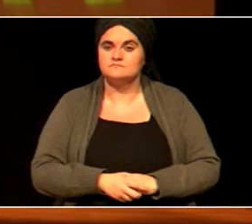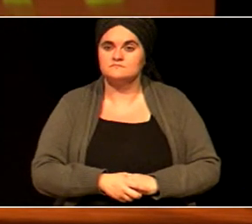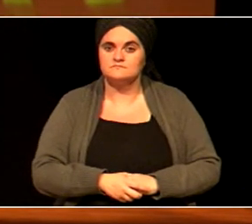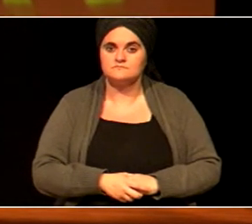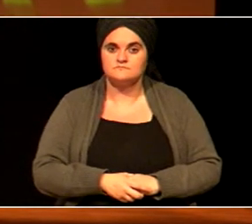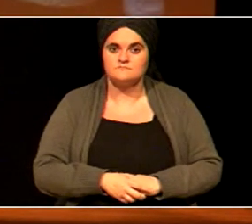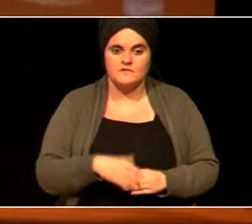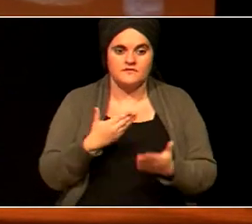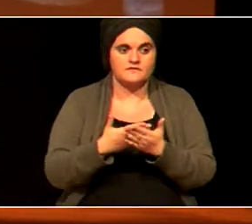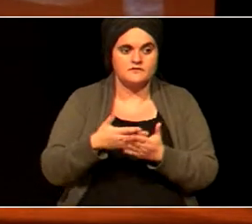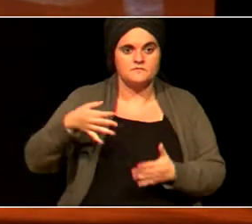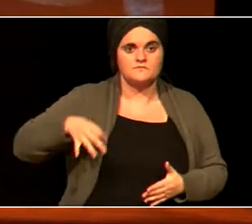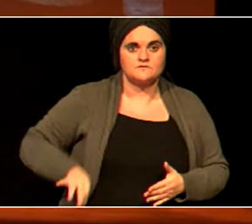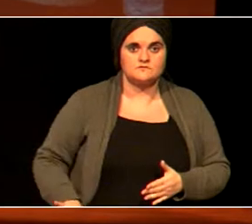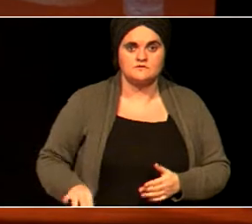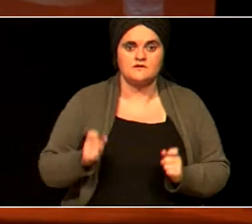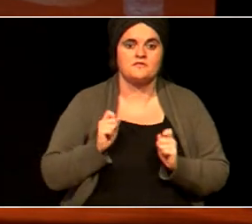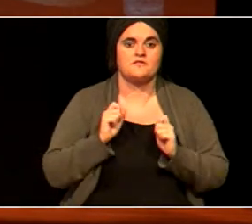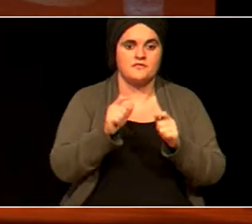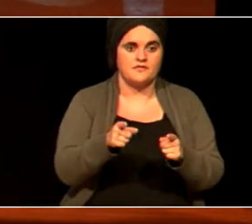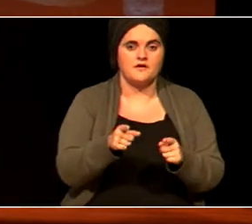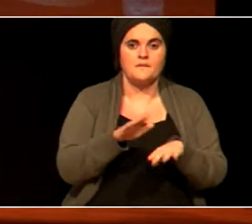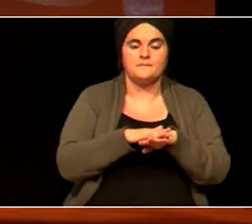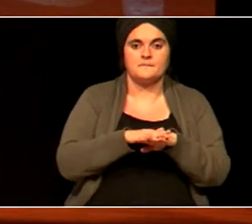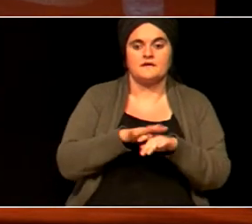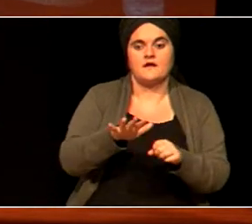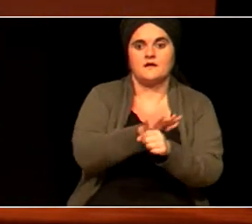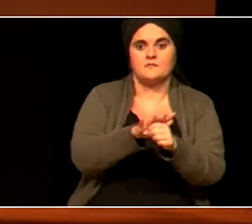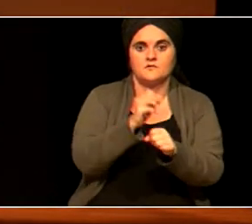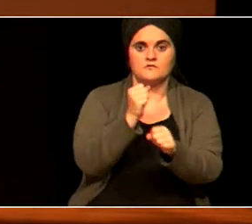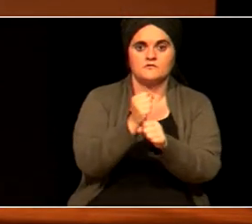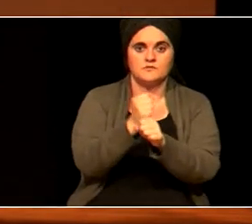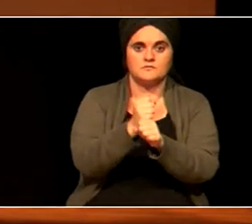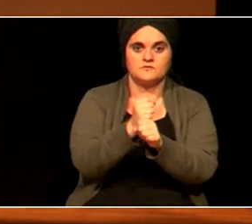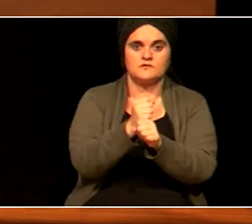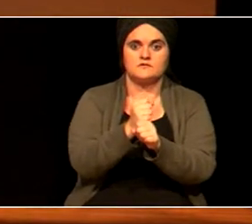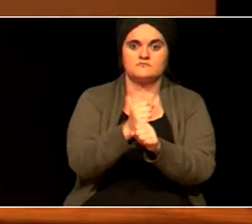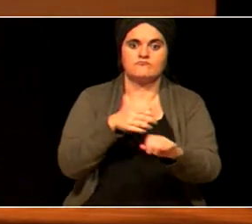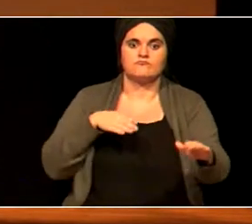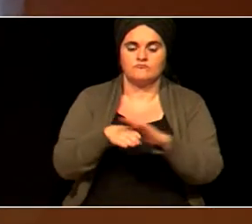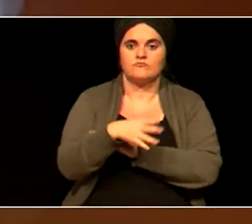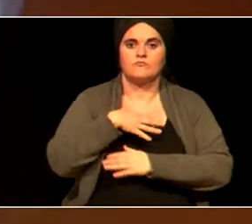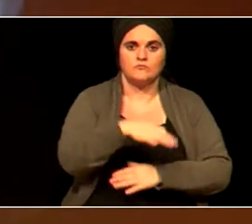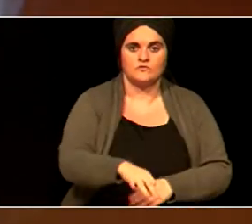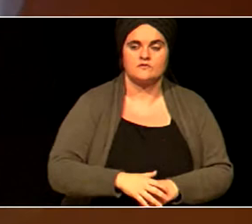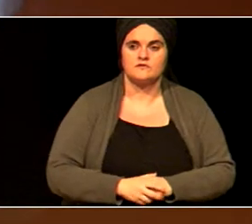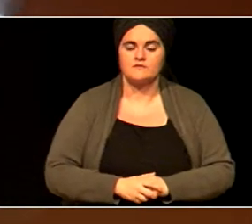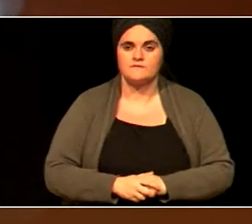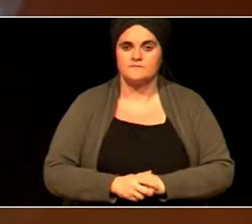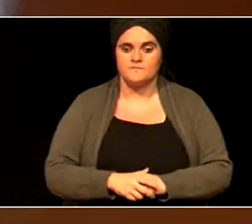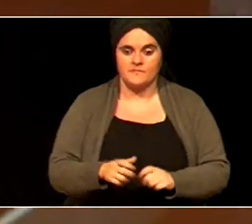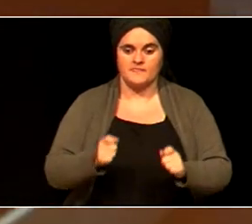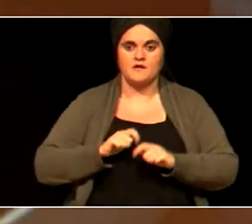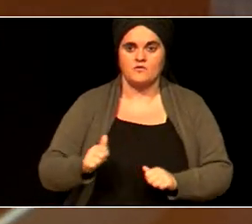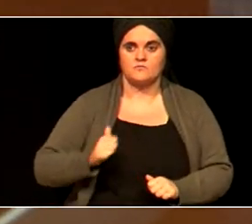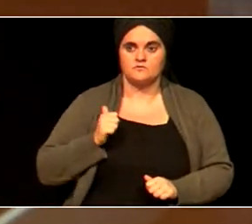profesionalidad que les va a dar pues otras expectativas a la hora de poder trabajar en el mundo laboral, ¿no? En estos momentos, en el